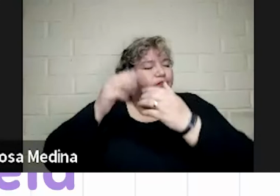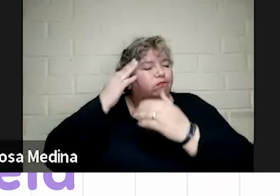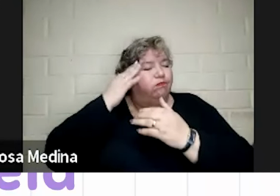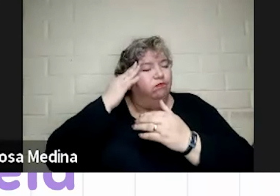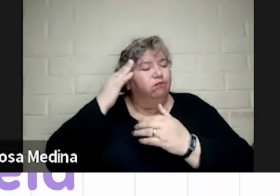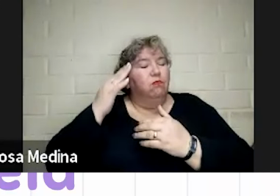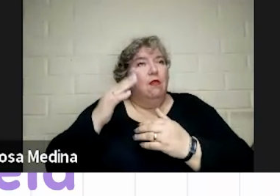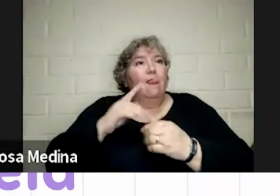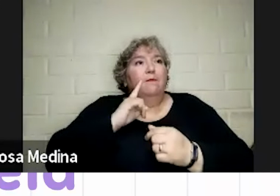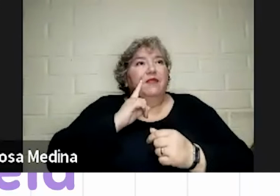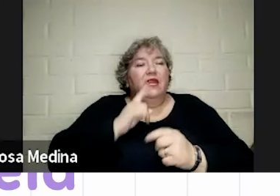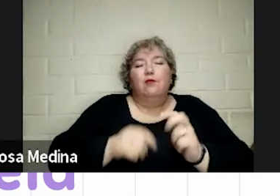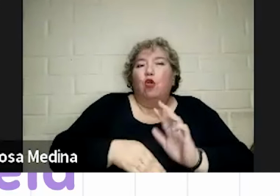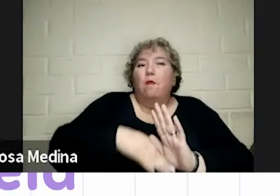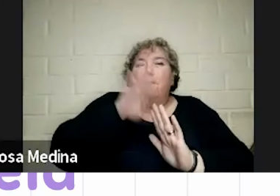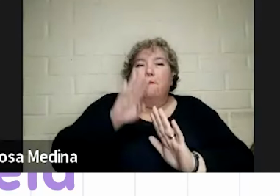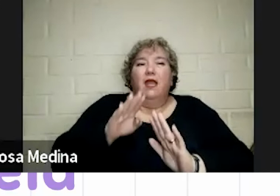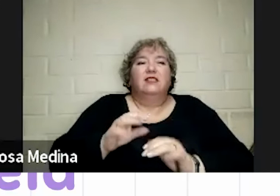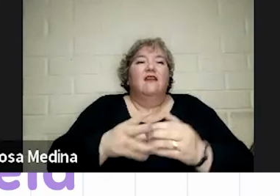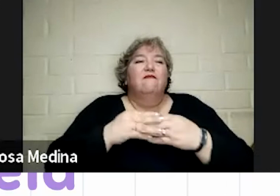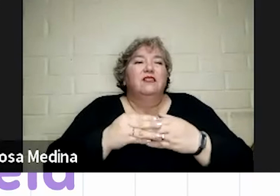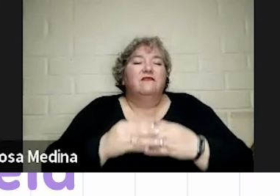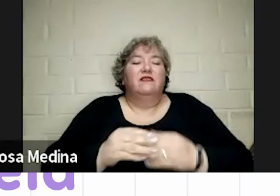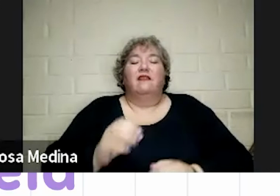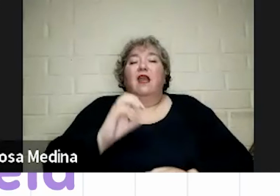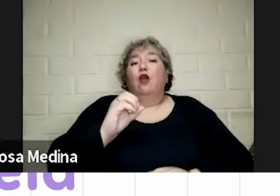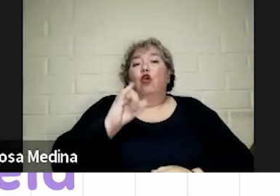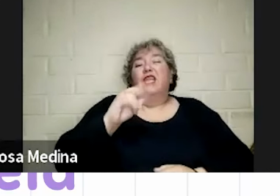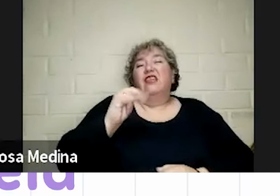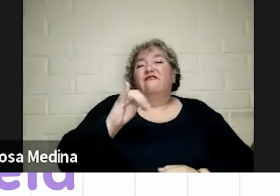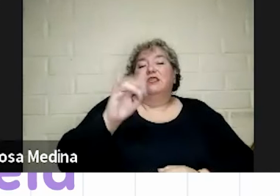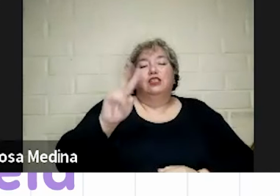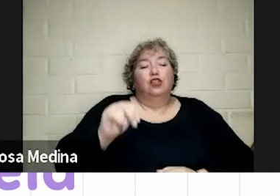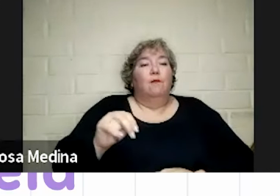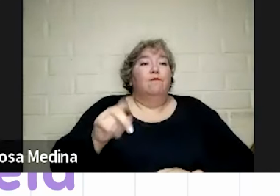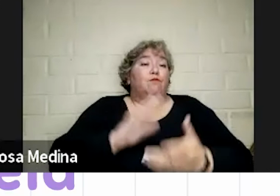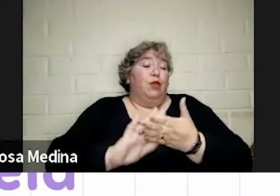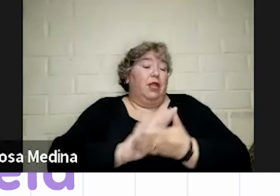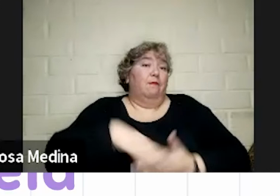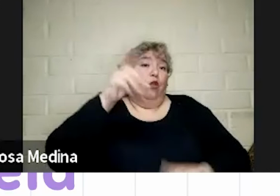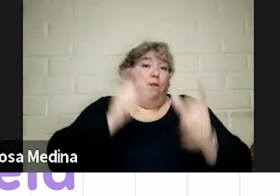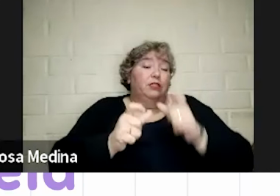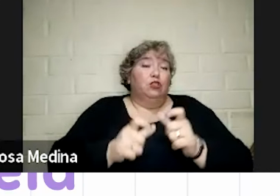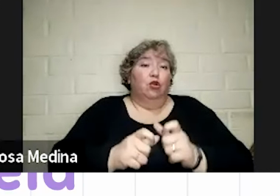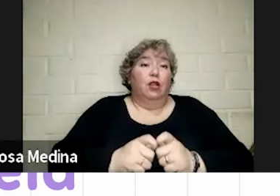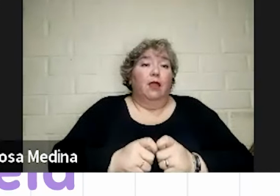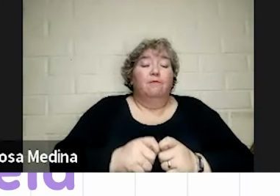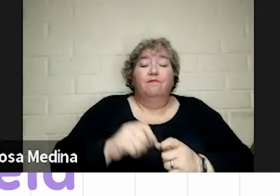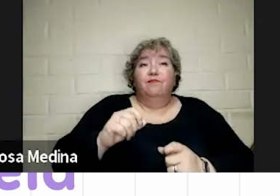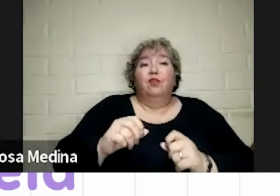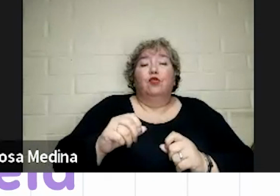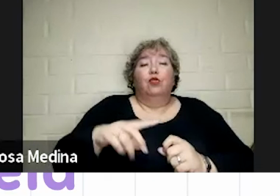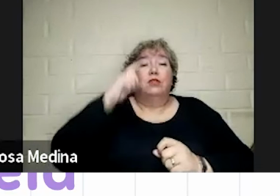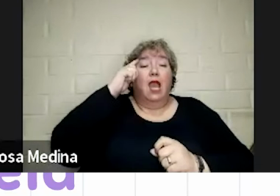descendida la flexibilidad cognitiva o la inhibición, etc. Por ejemplo, en las personas con trastorno de espectro autista,